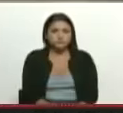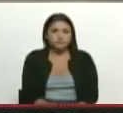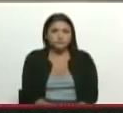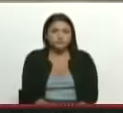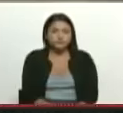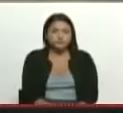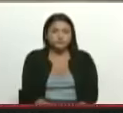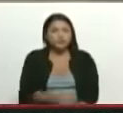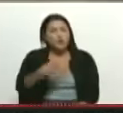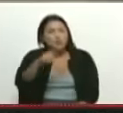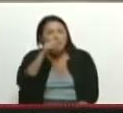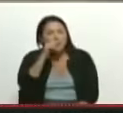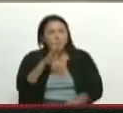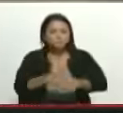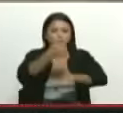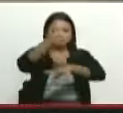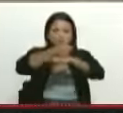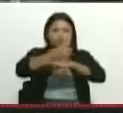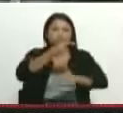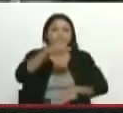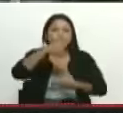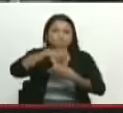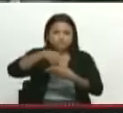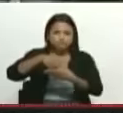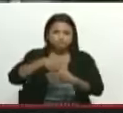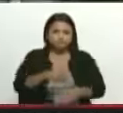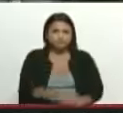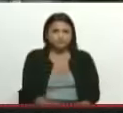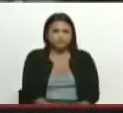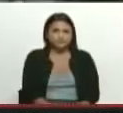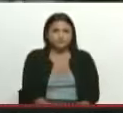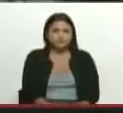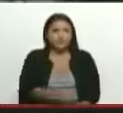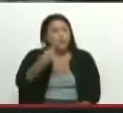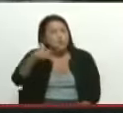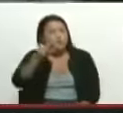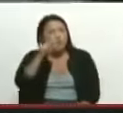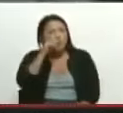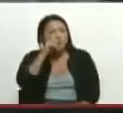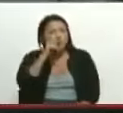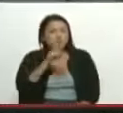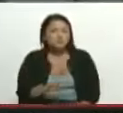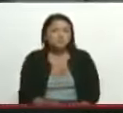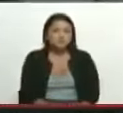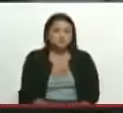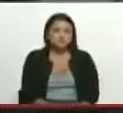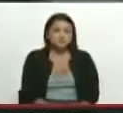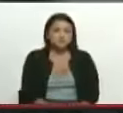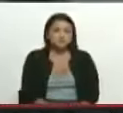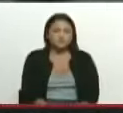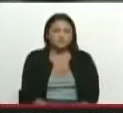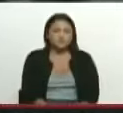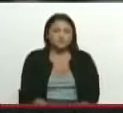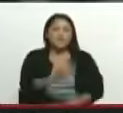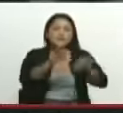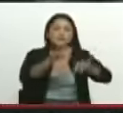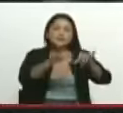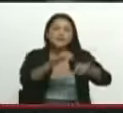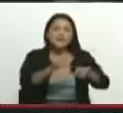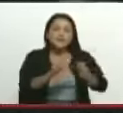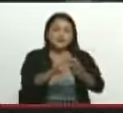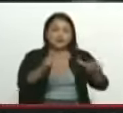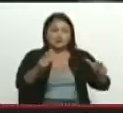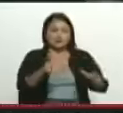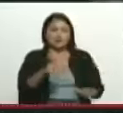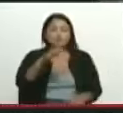Conrado Pérez, rector electoral, Antonio Meneses Rodríguez, secretario general